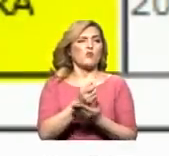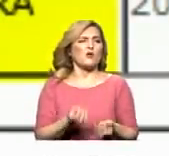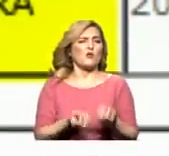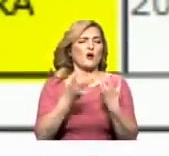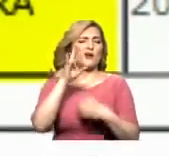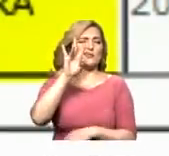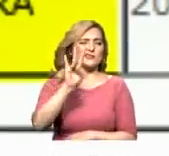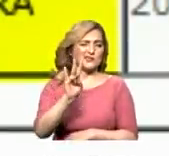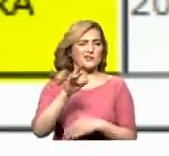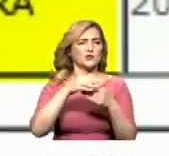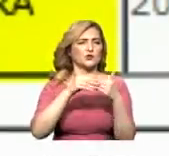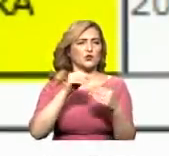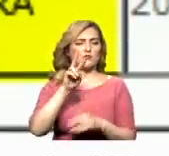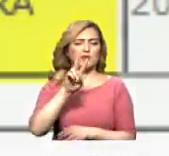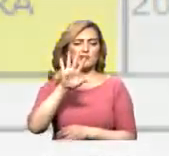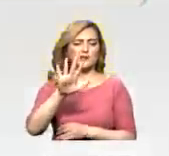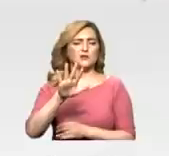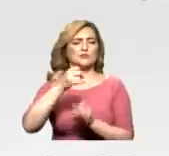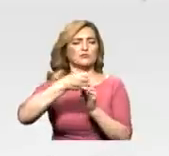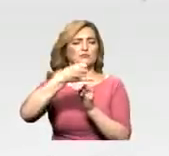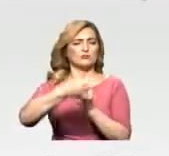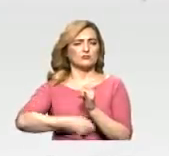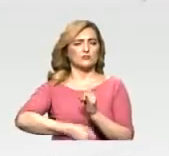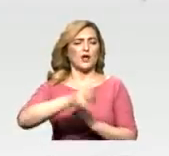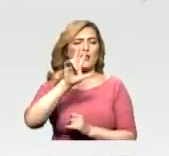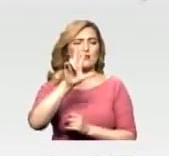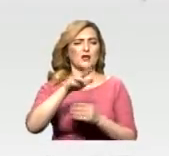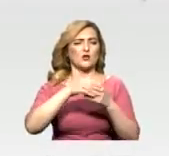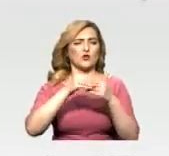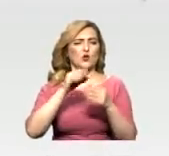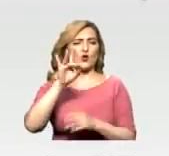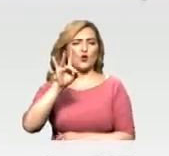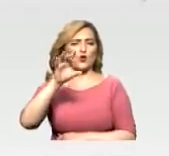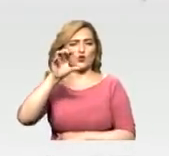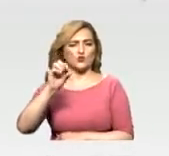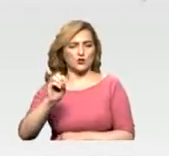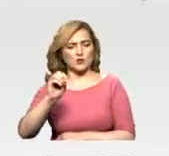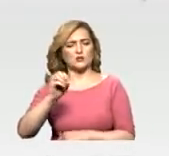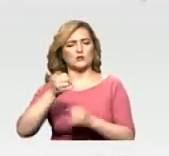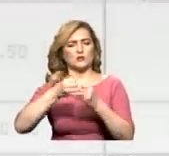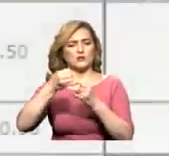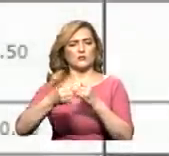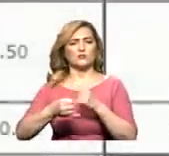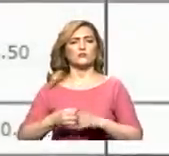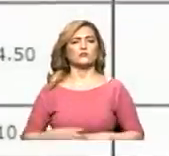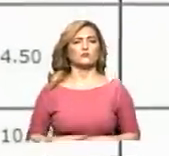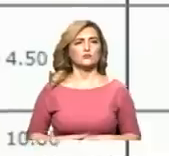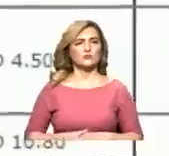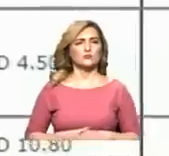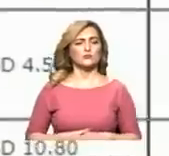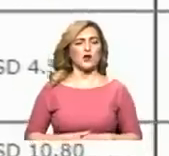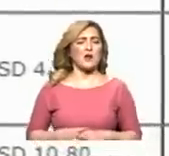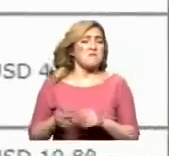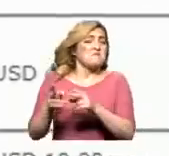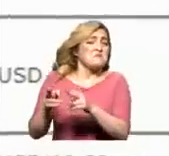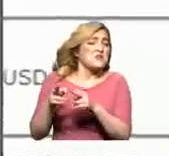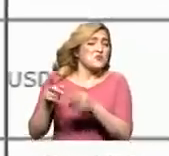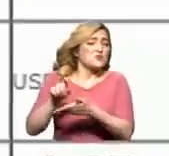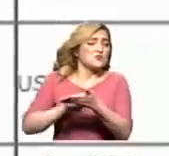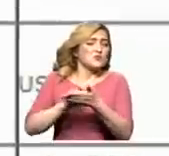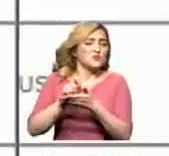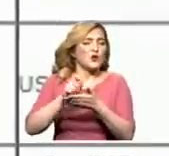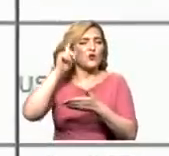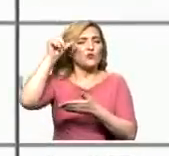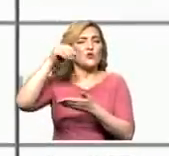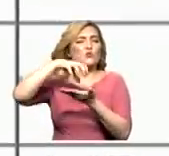en $7.25 y $3.80 respectivamente. En el mismo contrato, el gobierno provincial